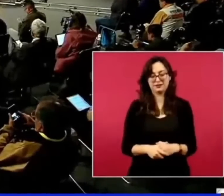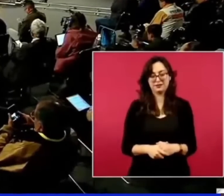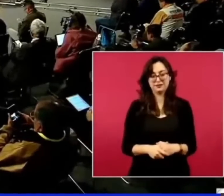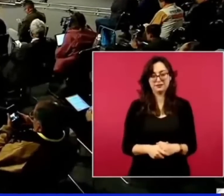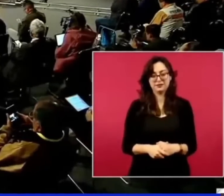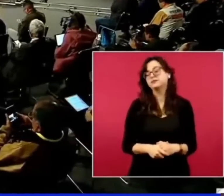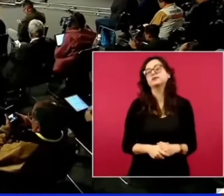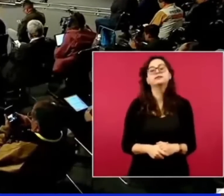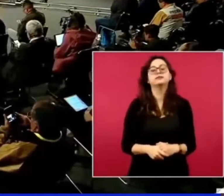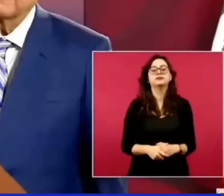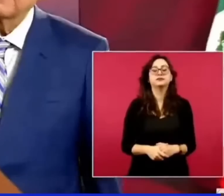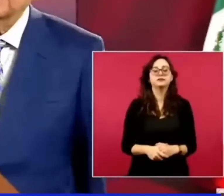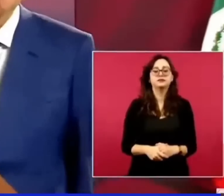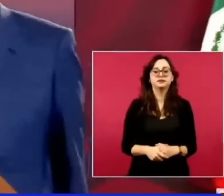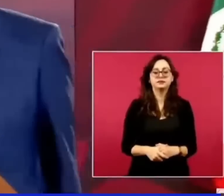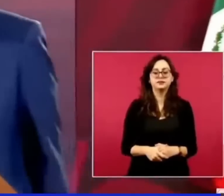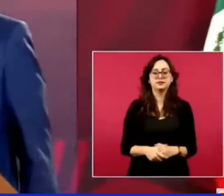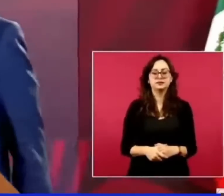son cosas